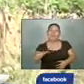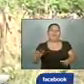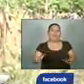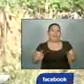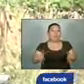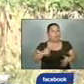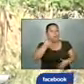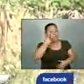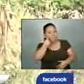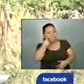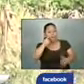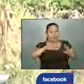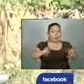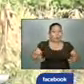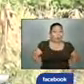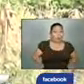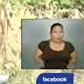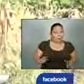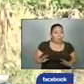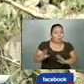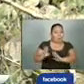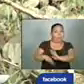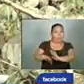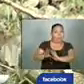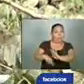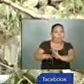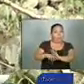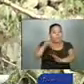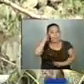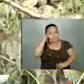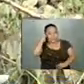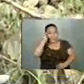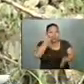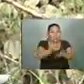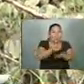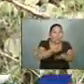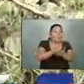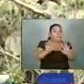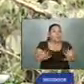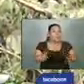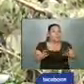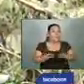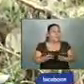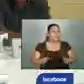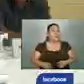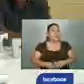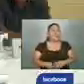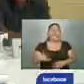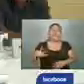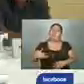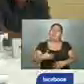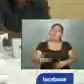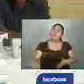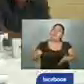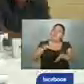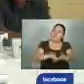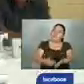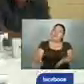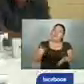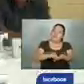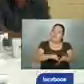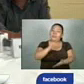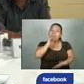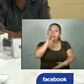autoridades pertinentes siguen dejando de lado las medidas que proponen para paliar la situación. Seguimos insistiendo en la